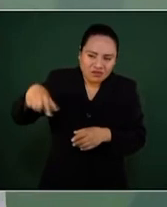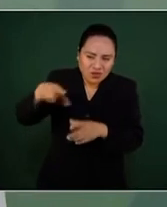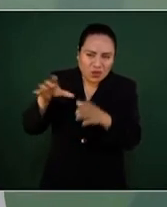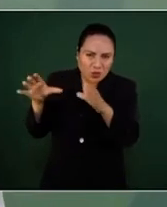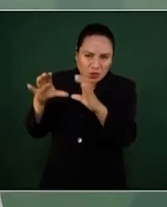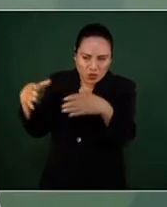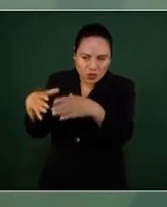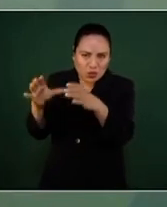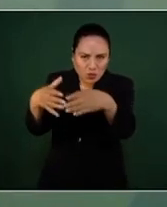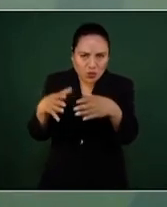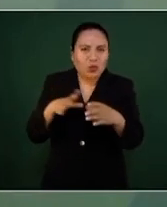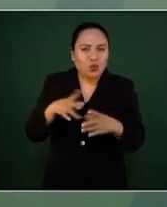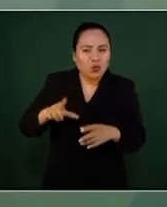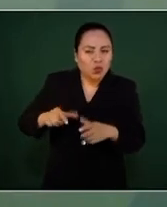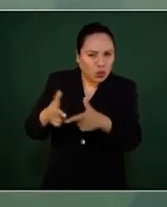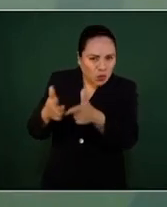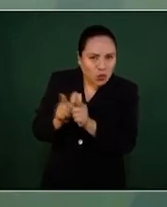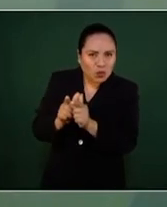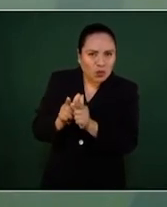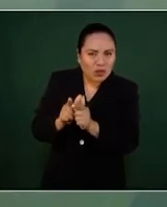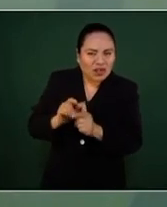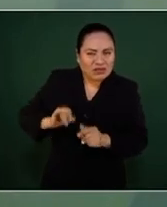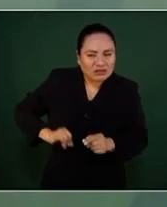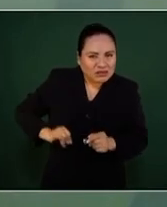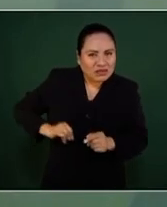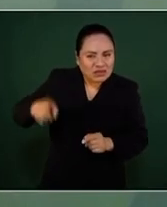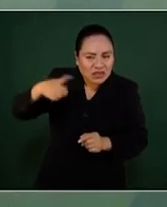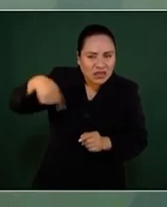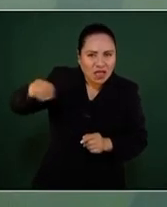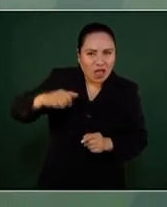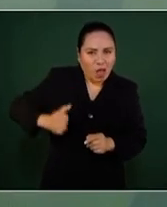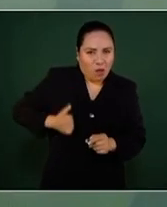no necesariamente buenos,